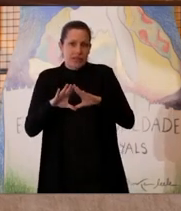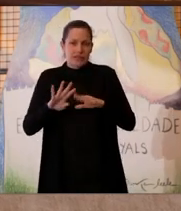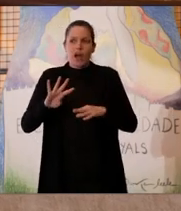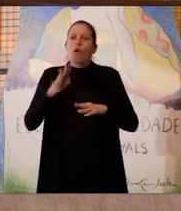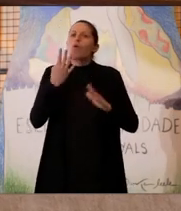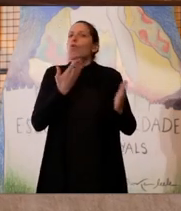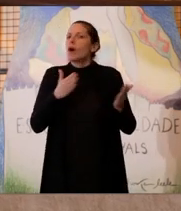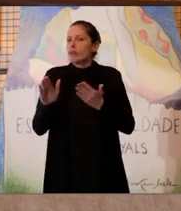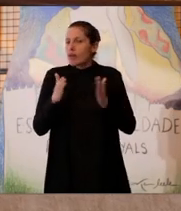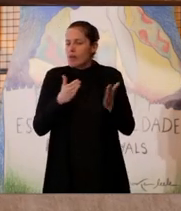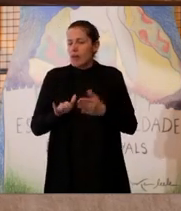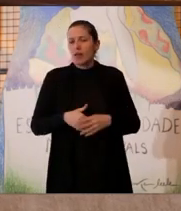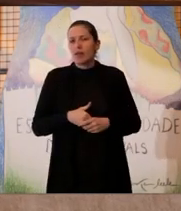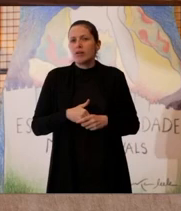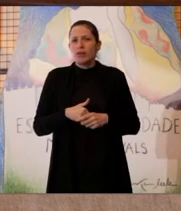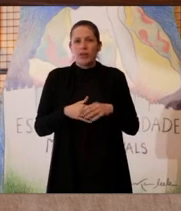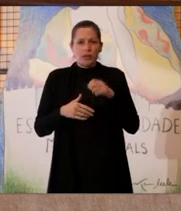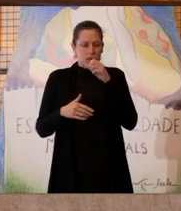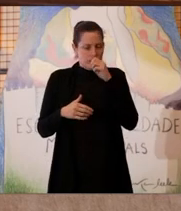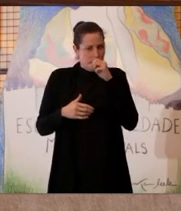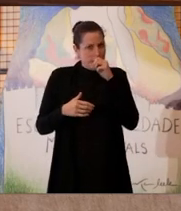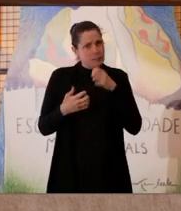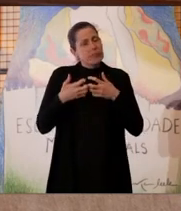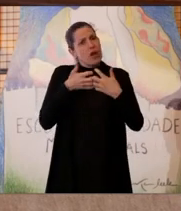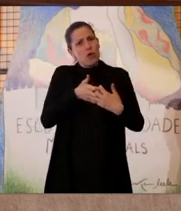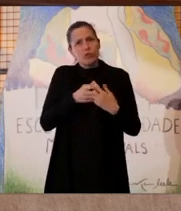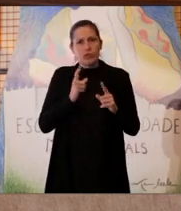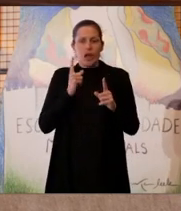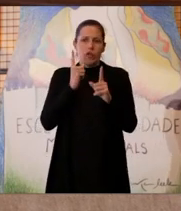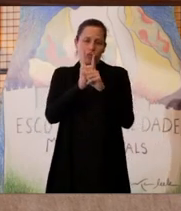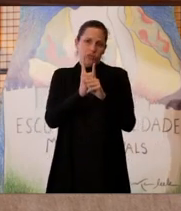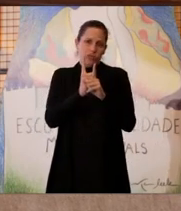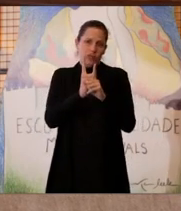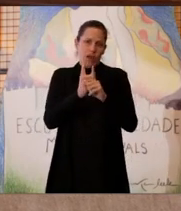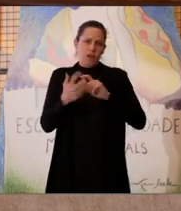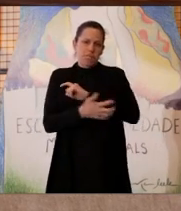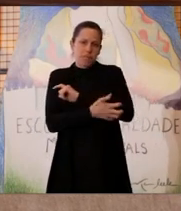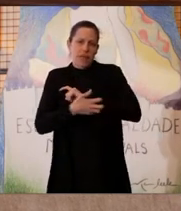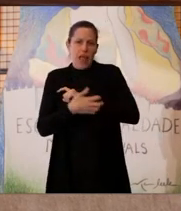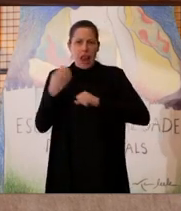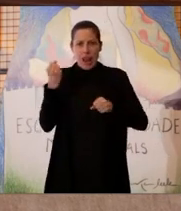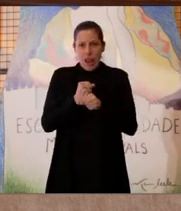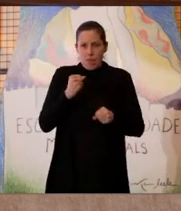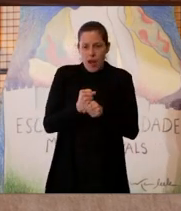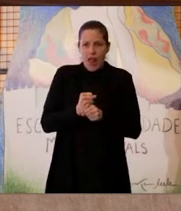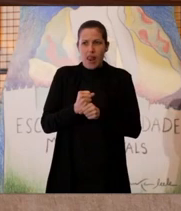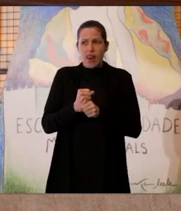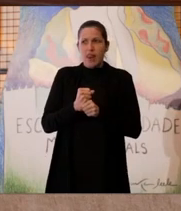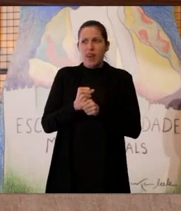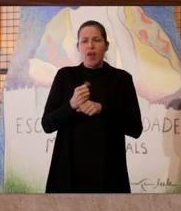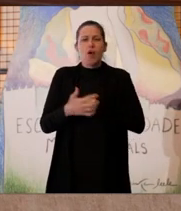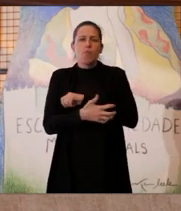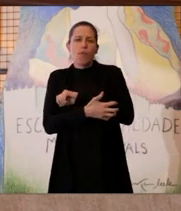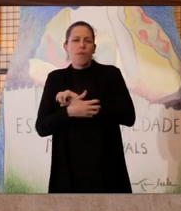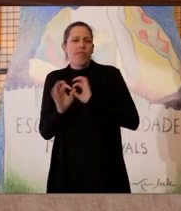la lucha contra la precariedad laboral contra la feminización de la pobreza contra un mercado